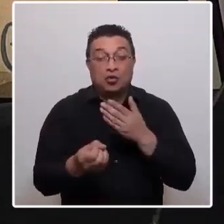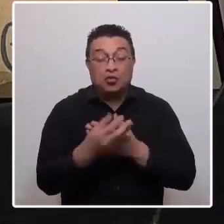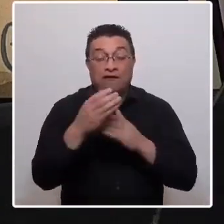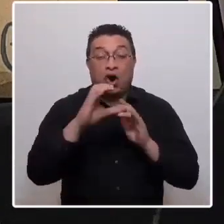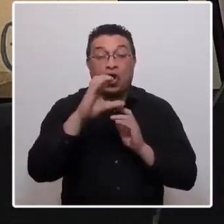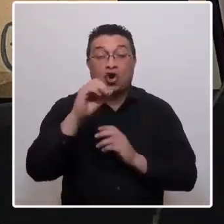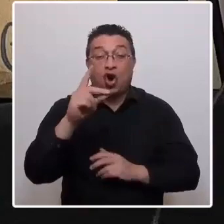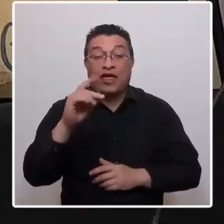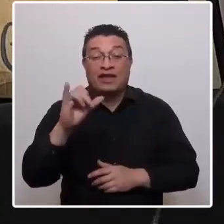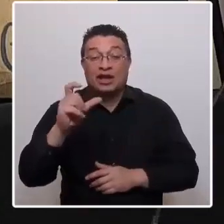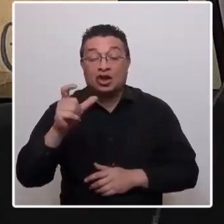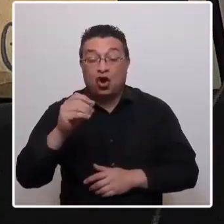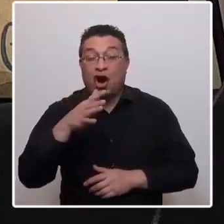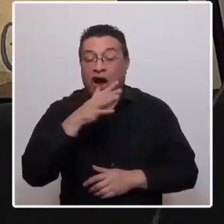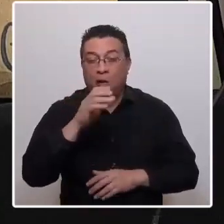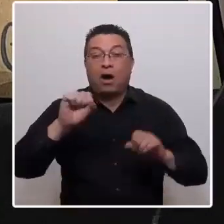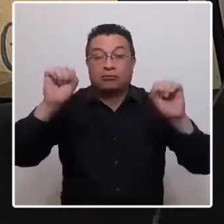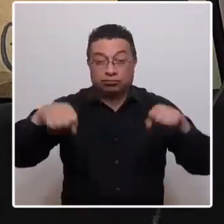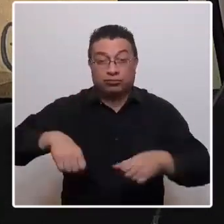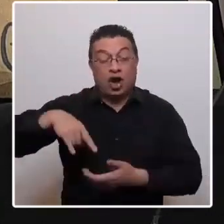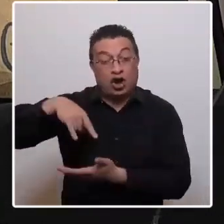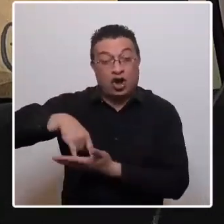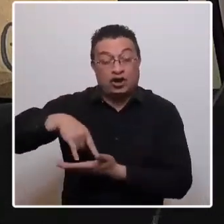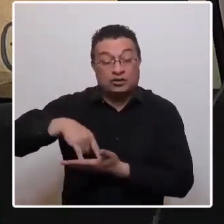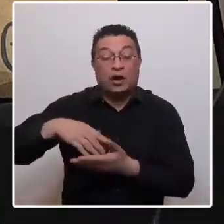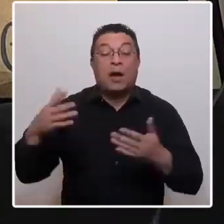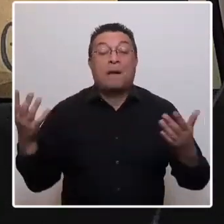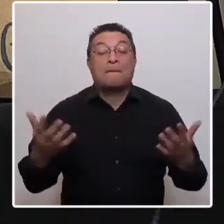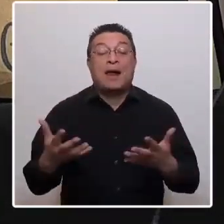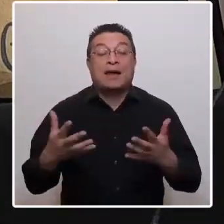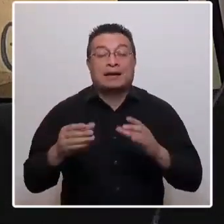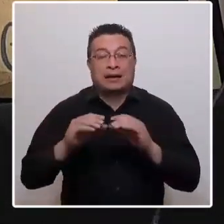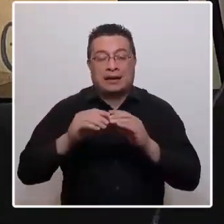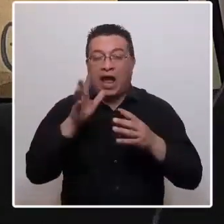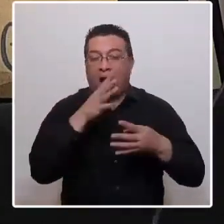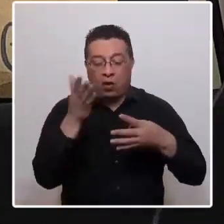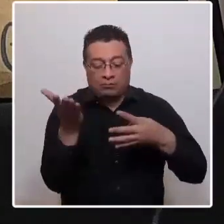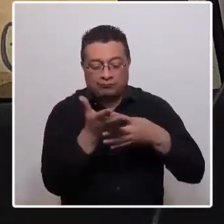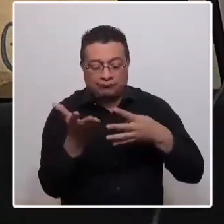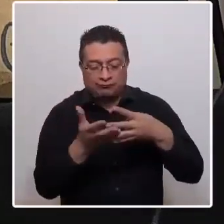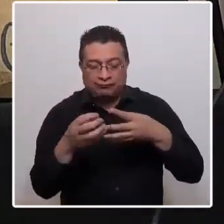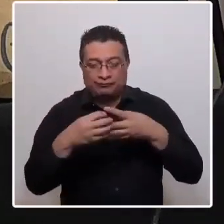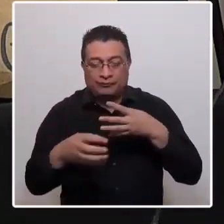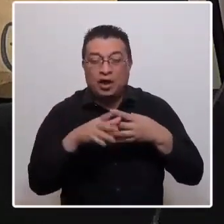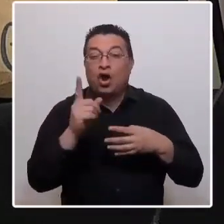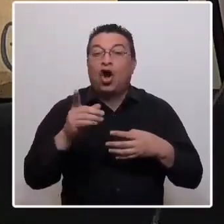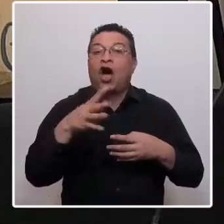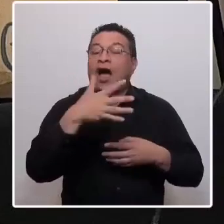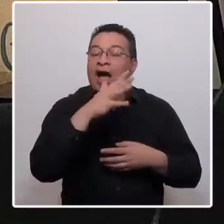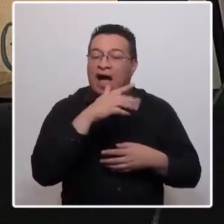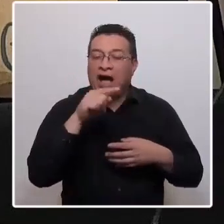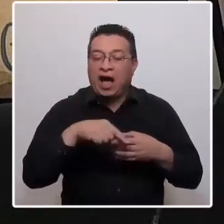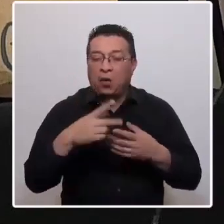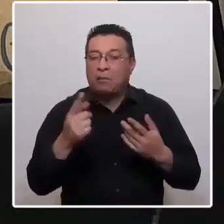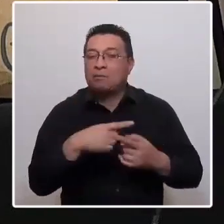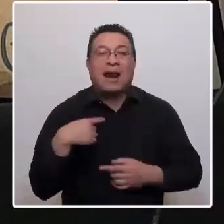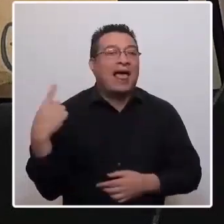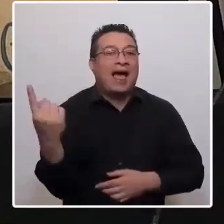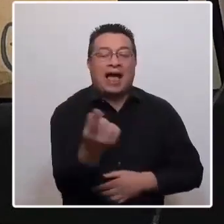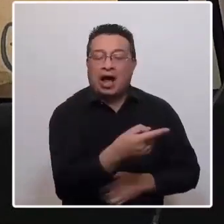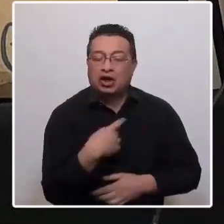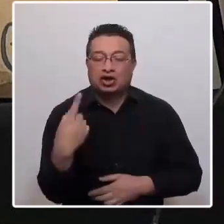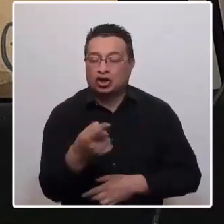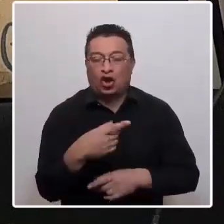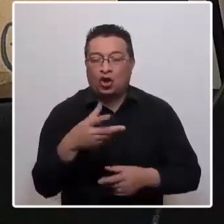que se aprobó en el Congreso es para racionar el agua, no para que el agua sea para todos con